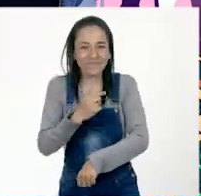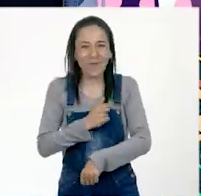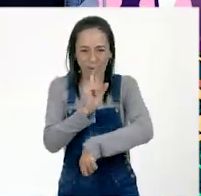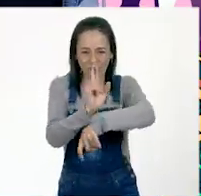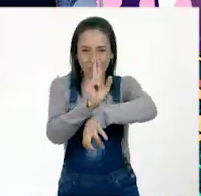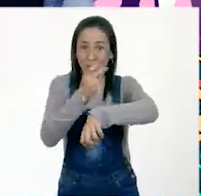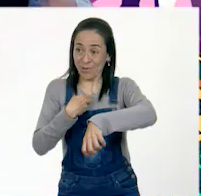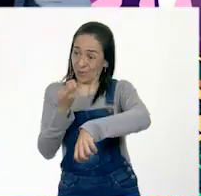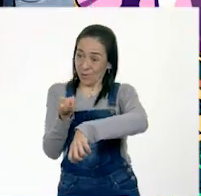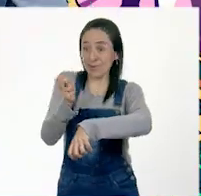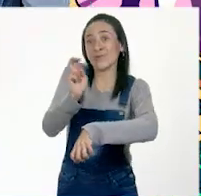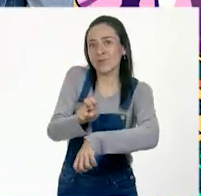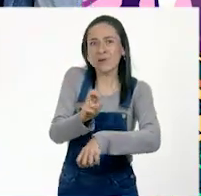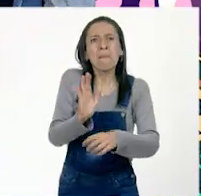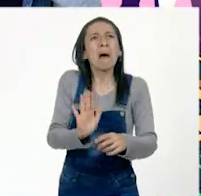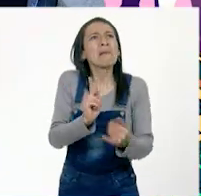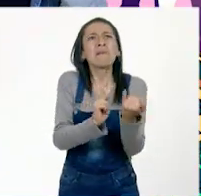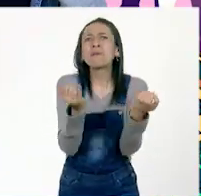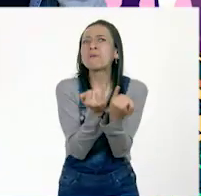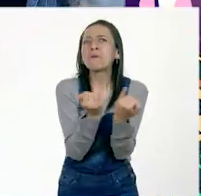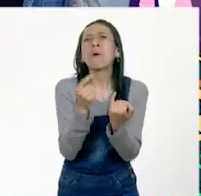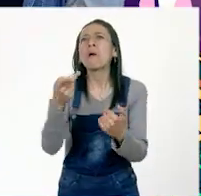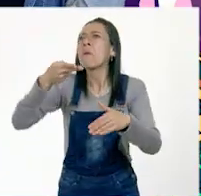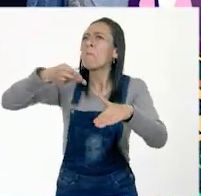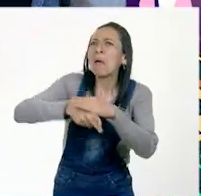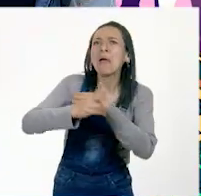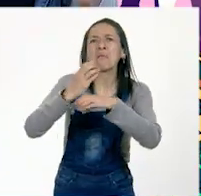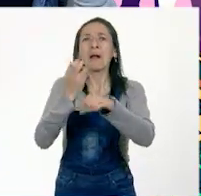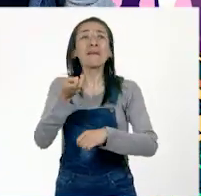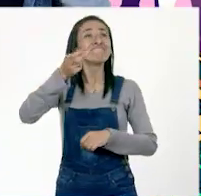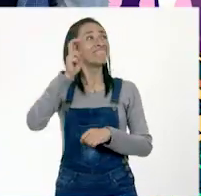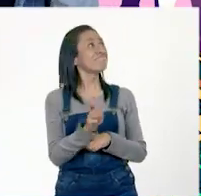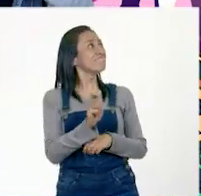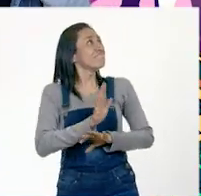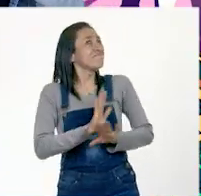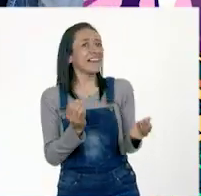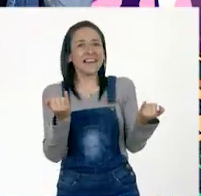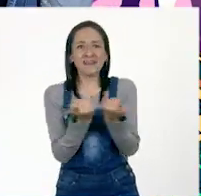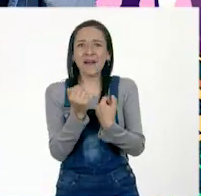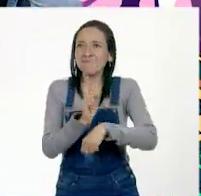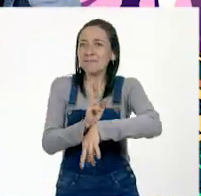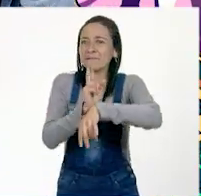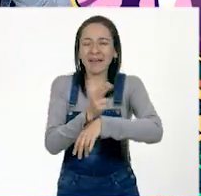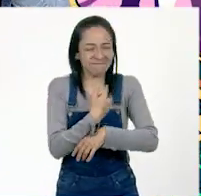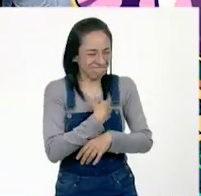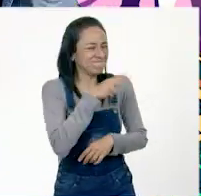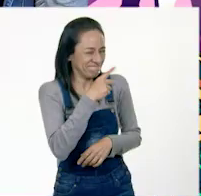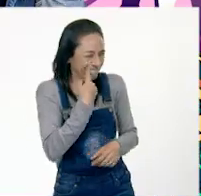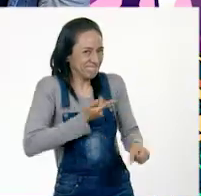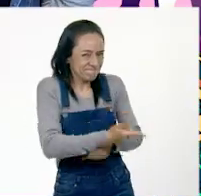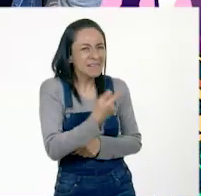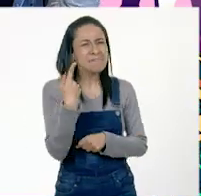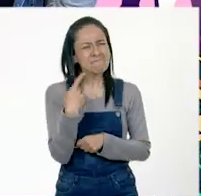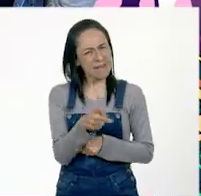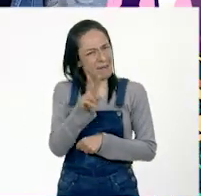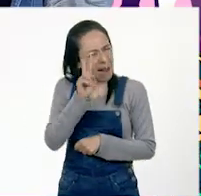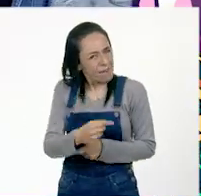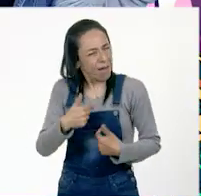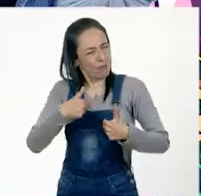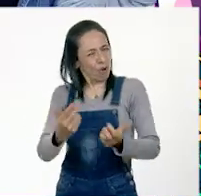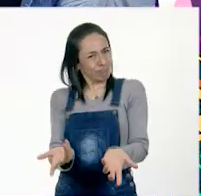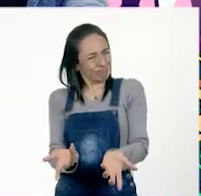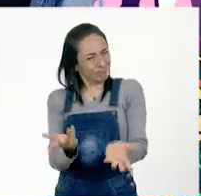eso. Lo que más me sorprendía era que mientras nos llovían meteoritos, la subcomandante estaba leyendo el